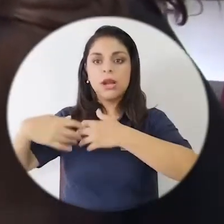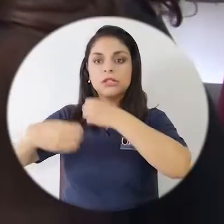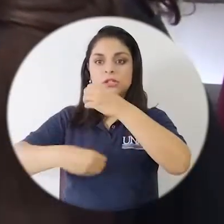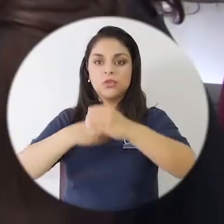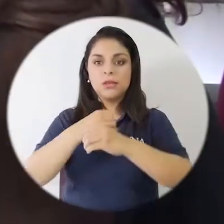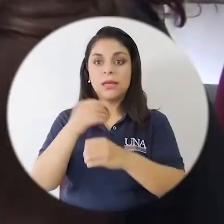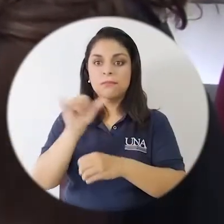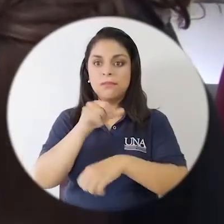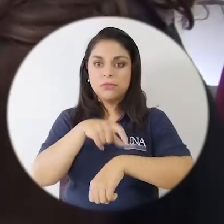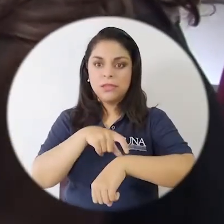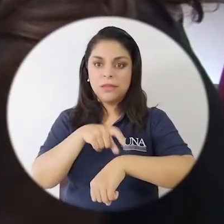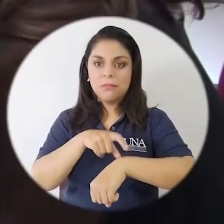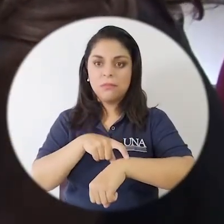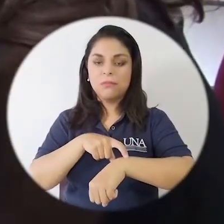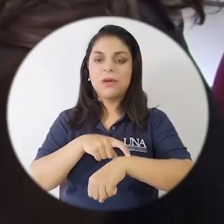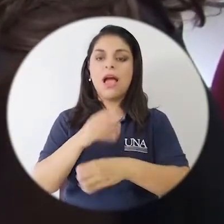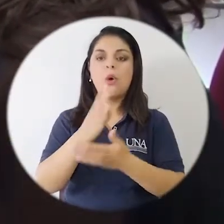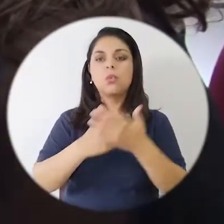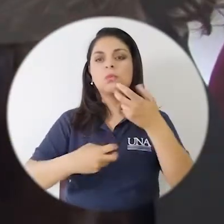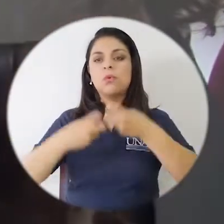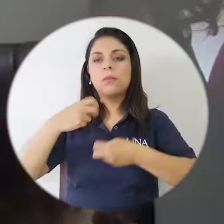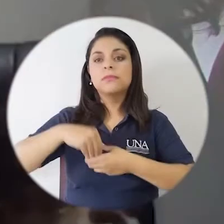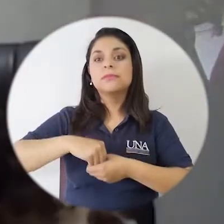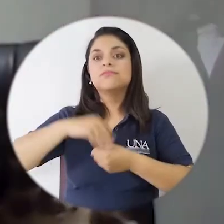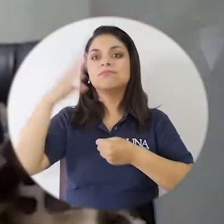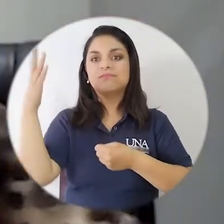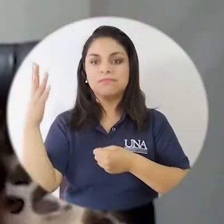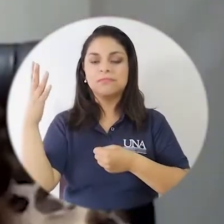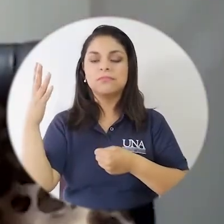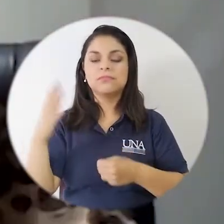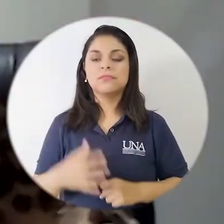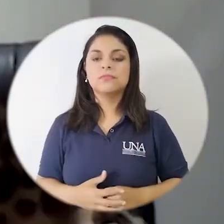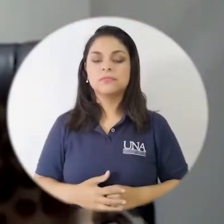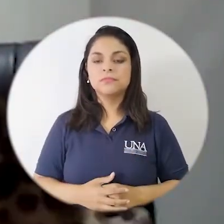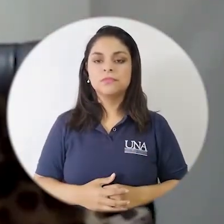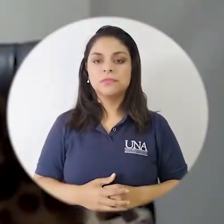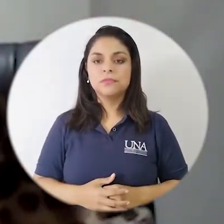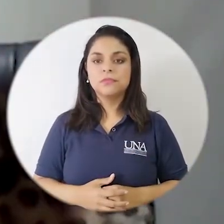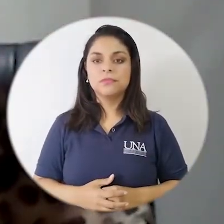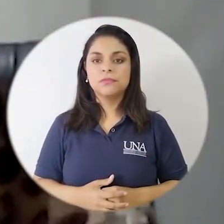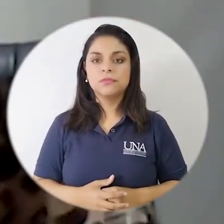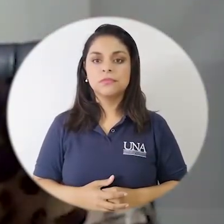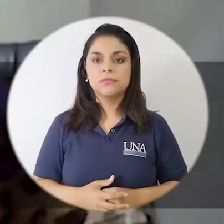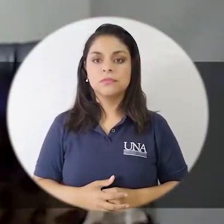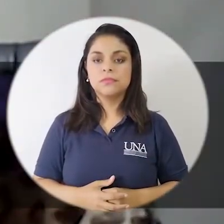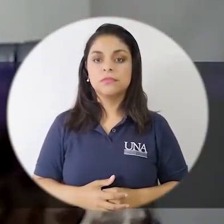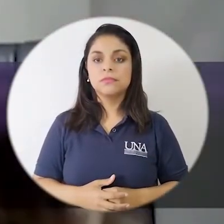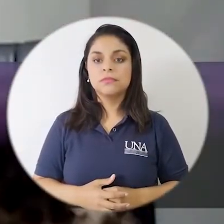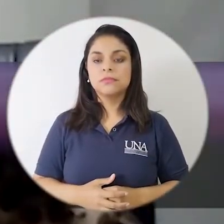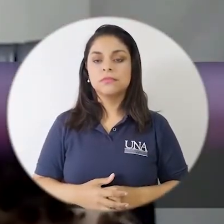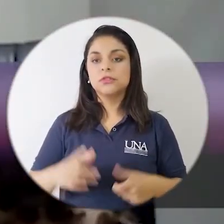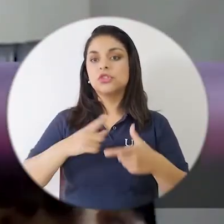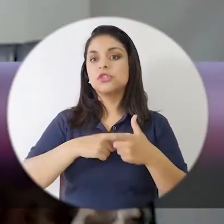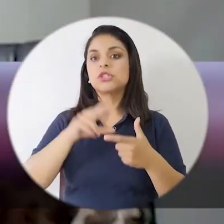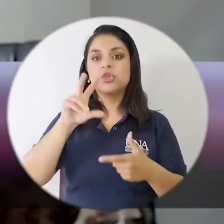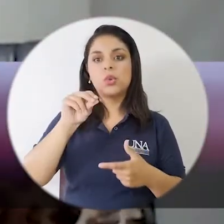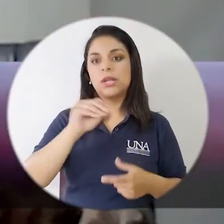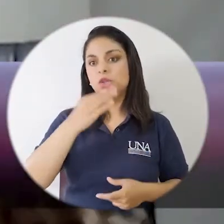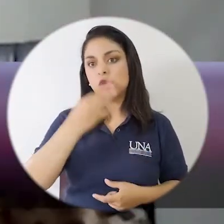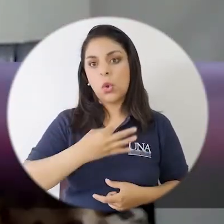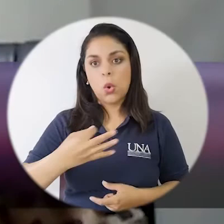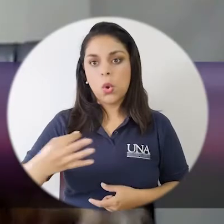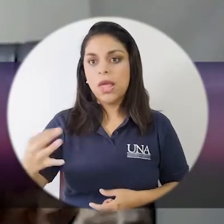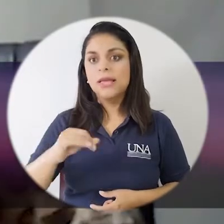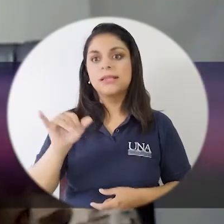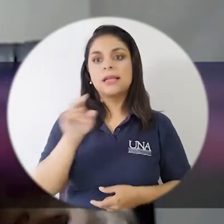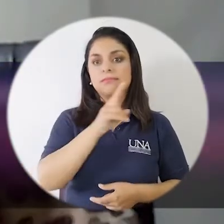y organizaciones a la vez, al ser roles bastante externos de implementaciones y de consultoría, entonces, digamos, no